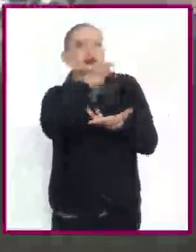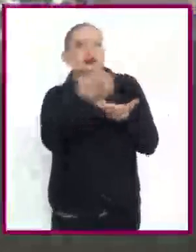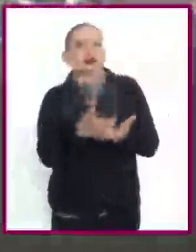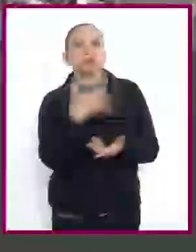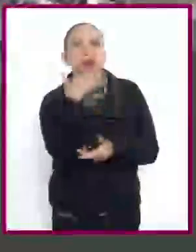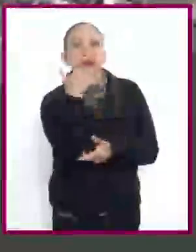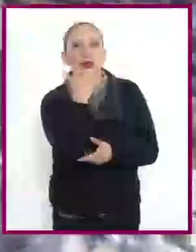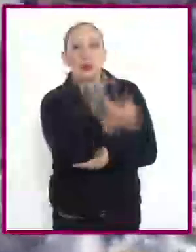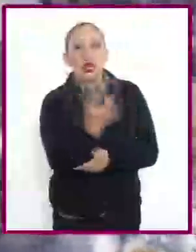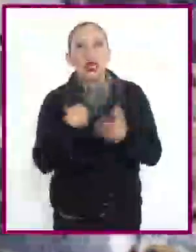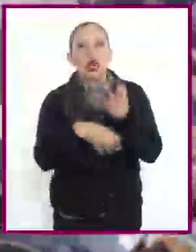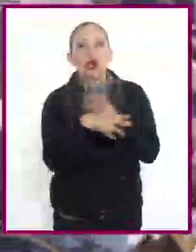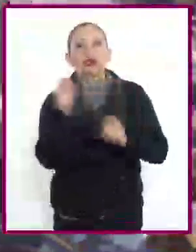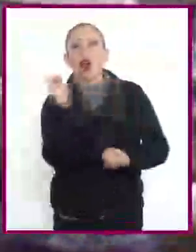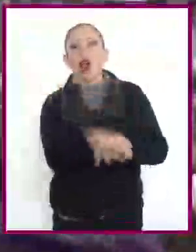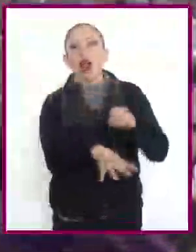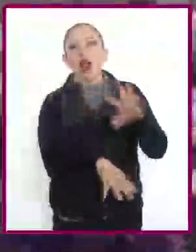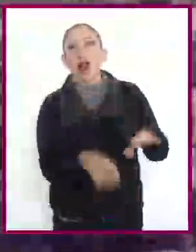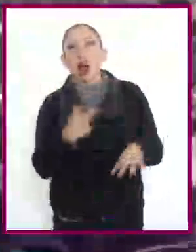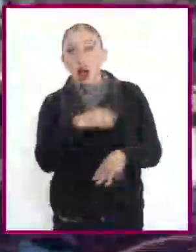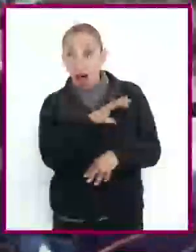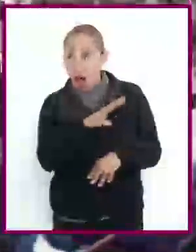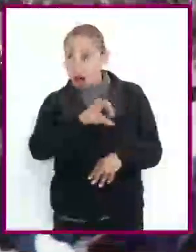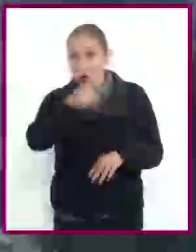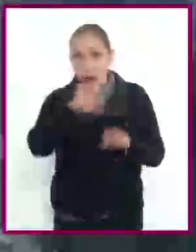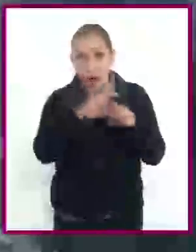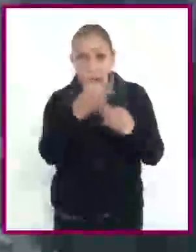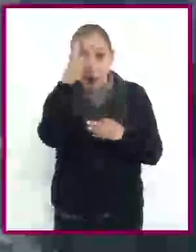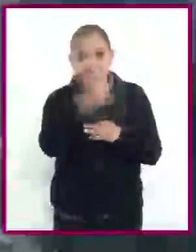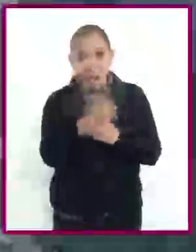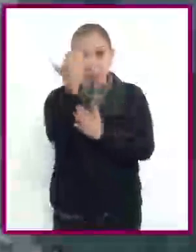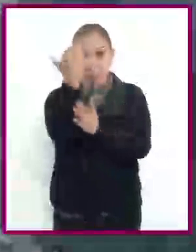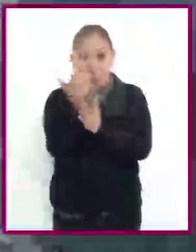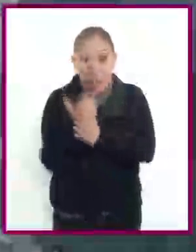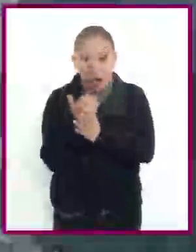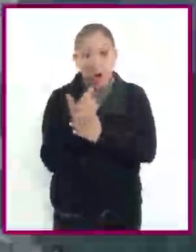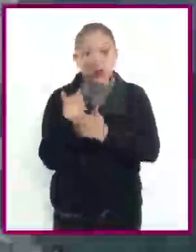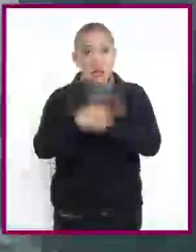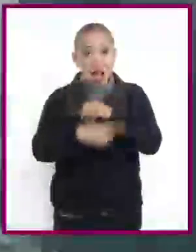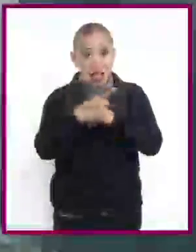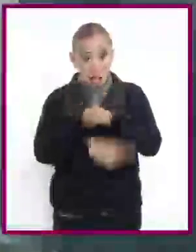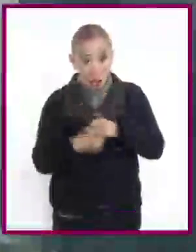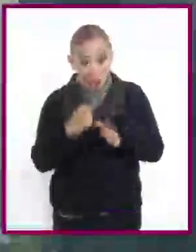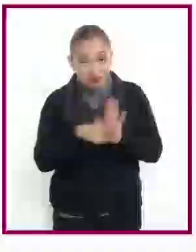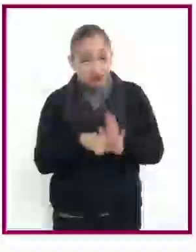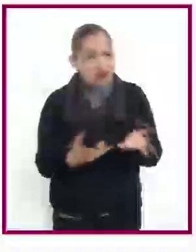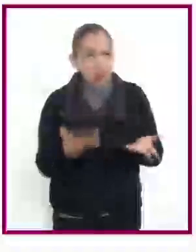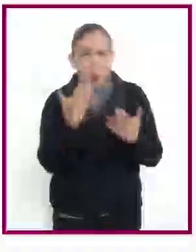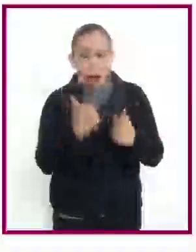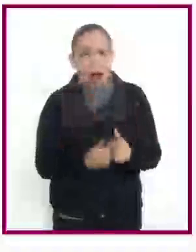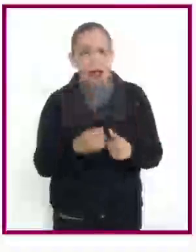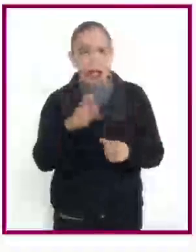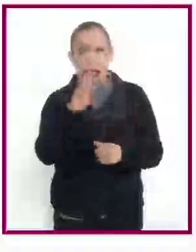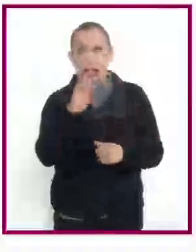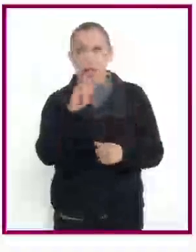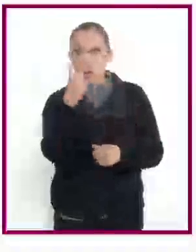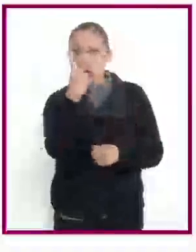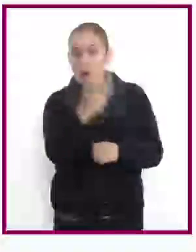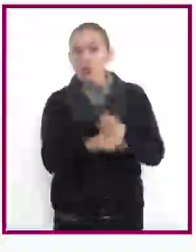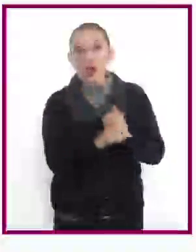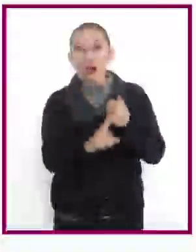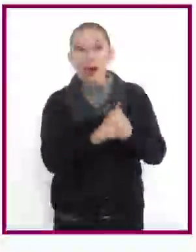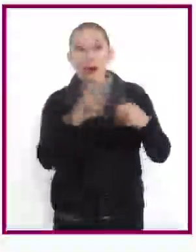y de ellos se consideran desechos tóxicos los que causan daño al medio ambiente y a los seres vivos. El